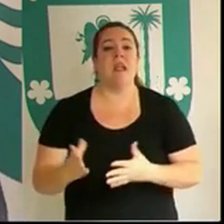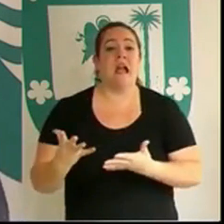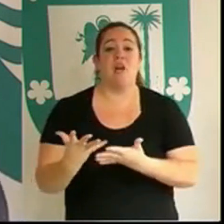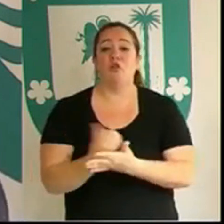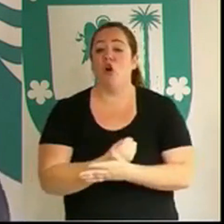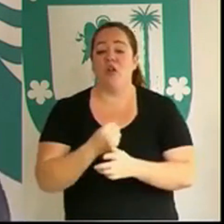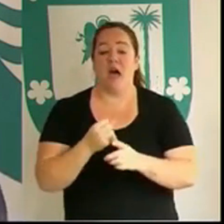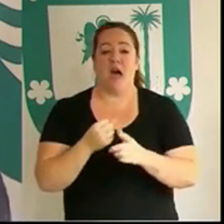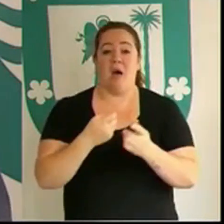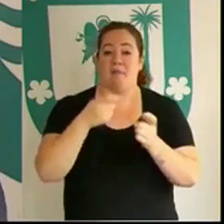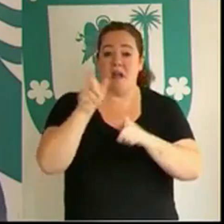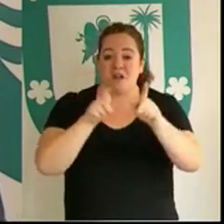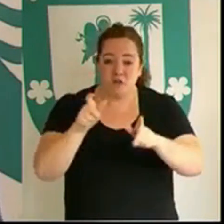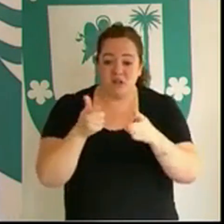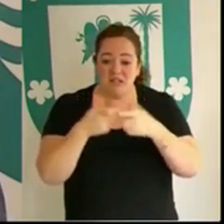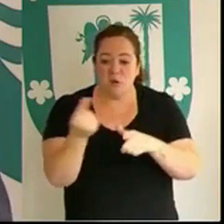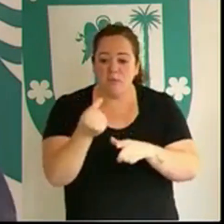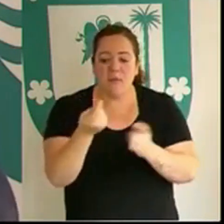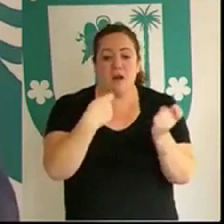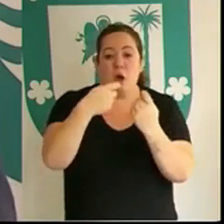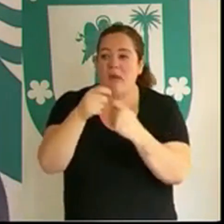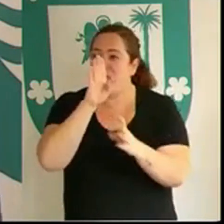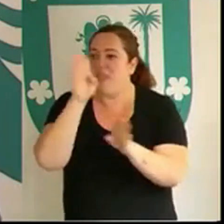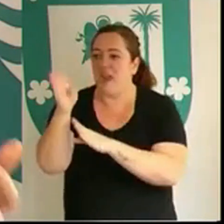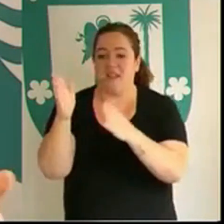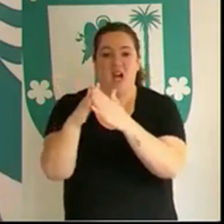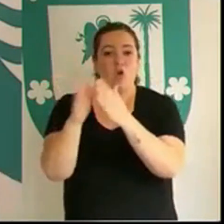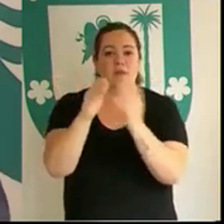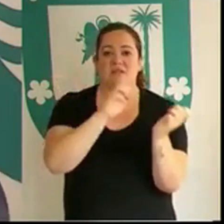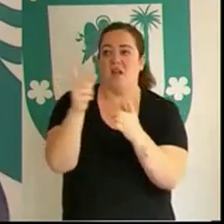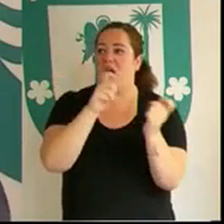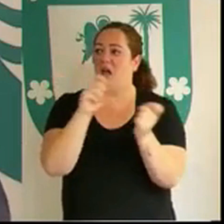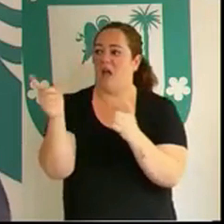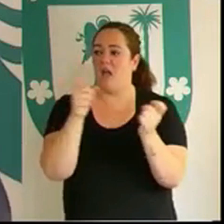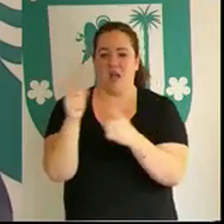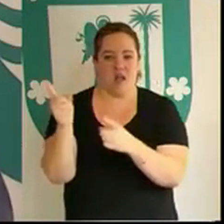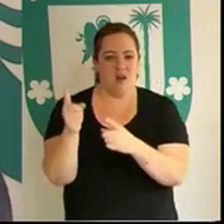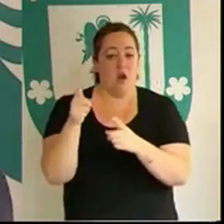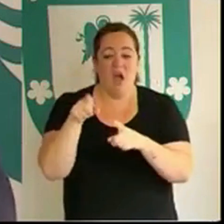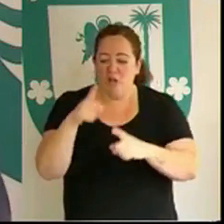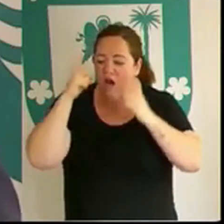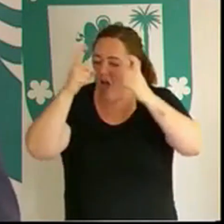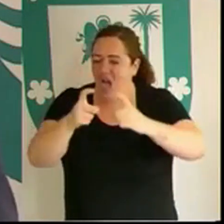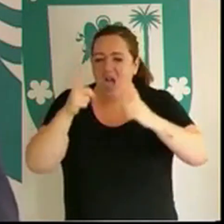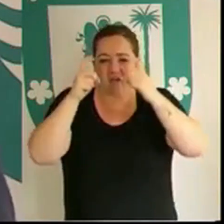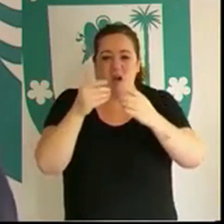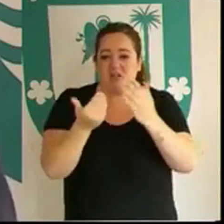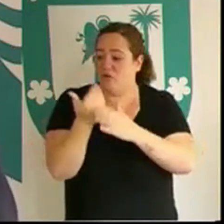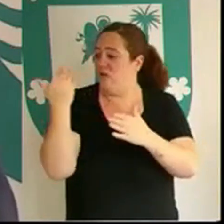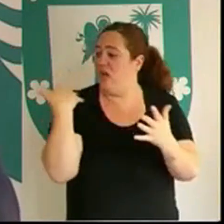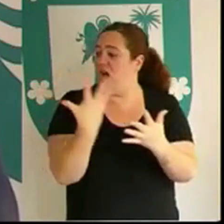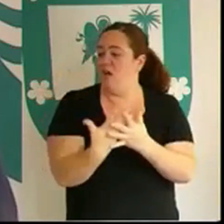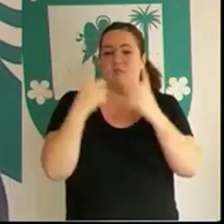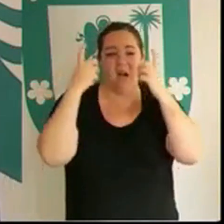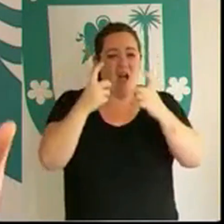estén haciendo venta directa, venta a domicilio. Han hecho un esfuerzo en estos últimos días y, por lo tanto, creo que es de